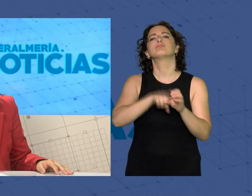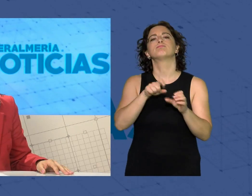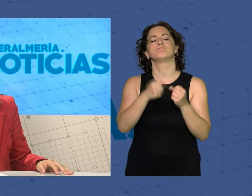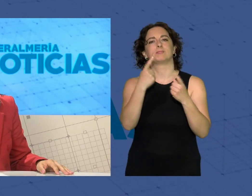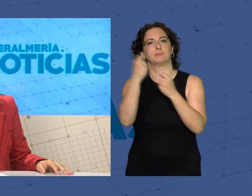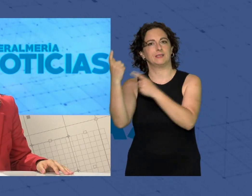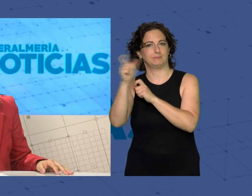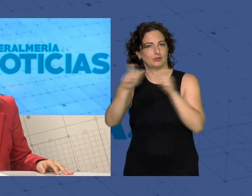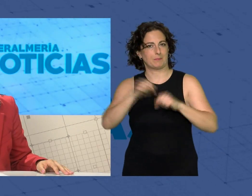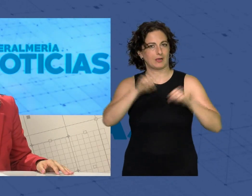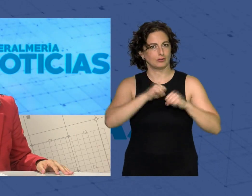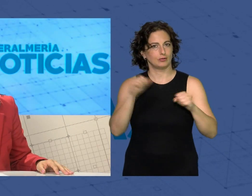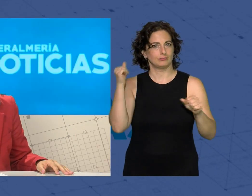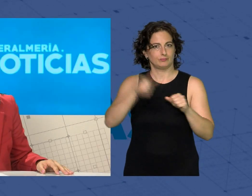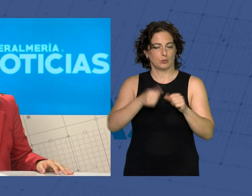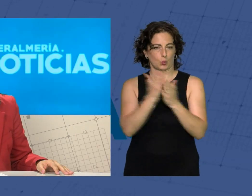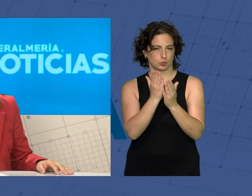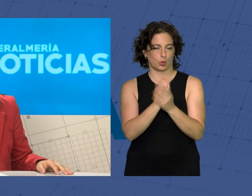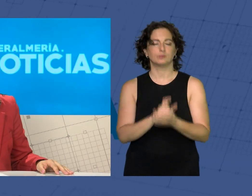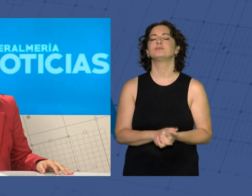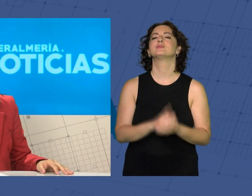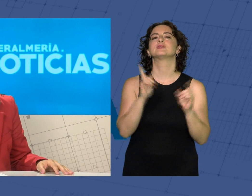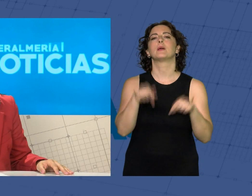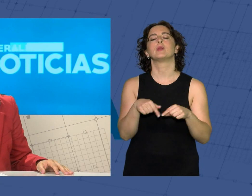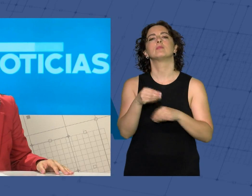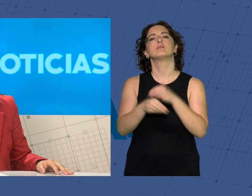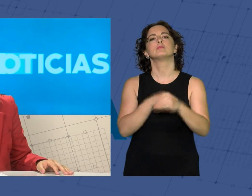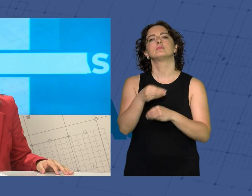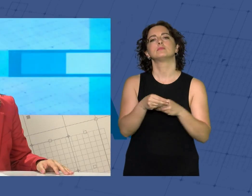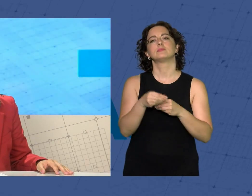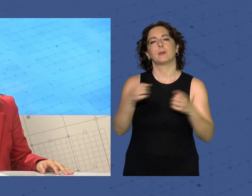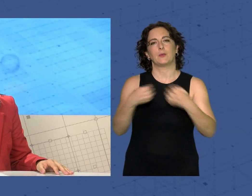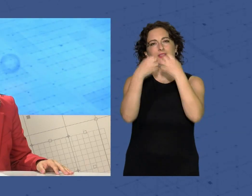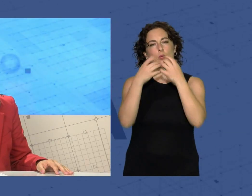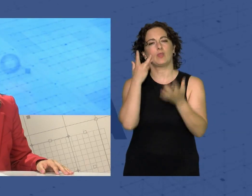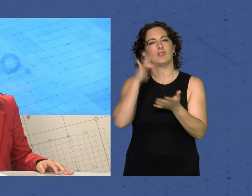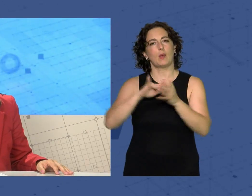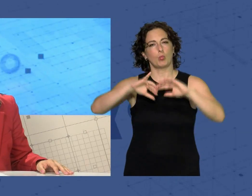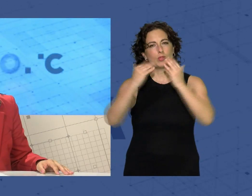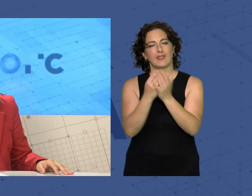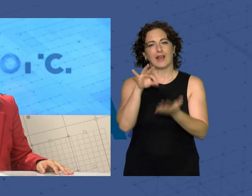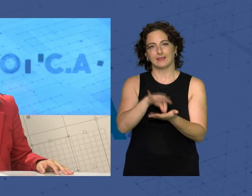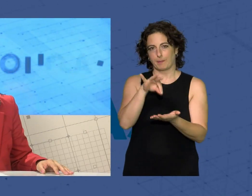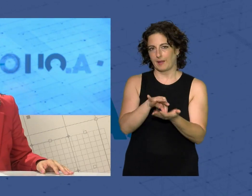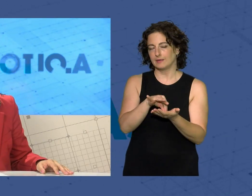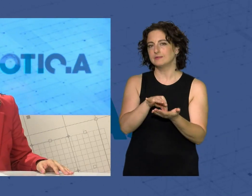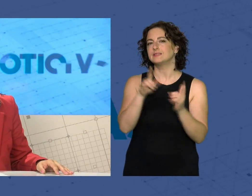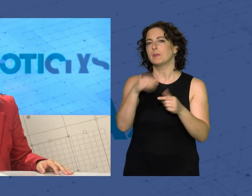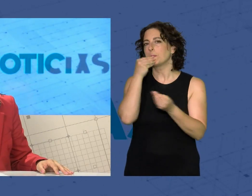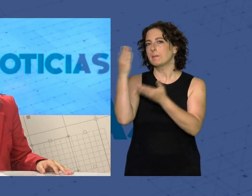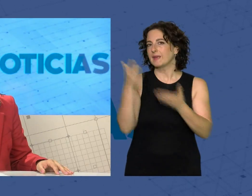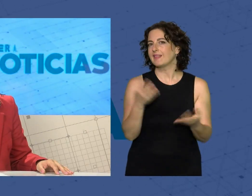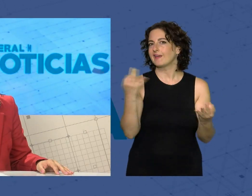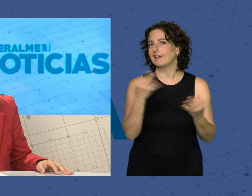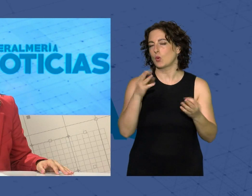mayores de nuestra ciudad durante este curso y también se realizaba el brindis del día mundial de la tapa y dábamos la bienvenida a una